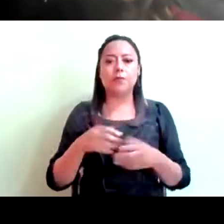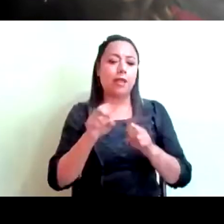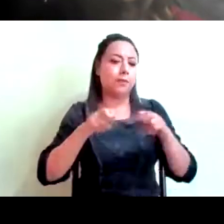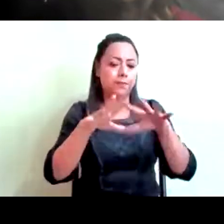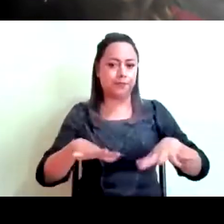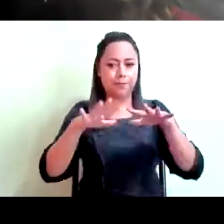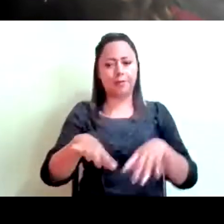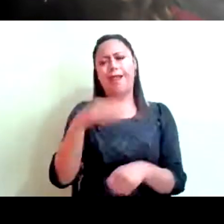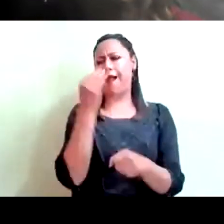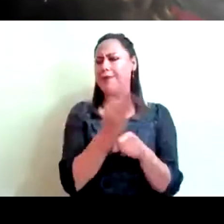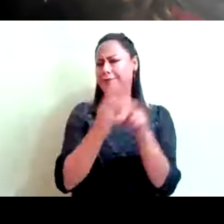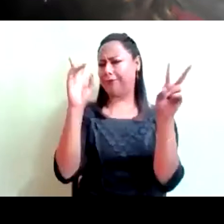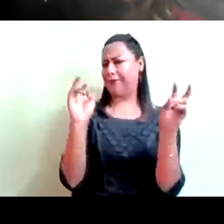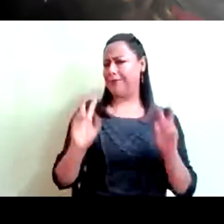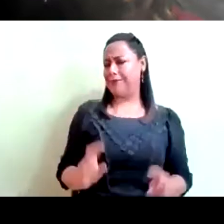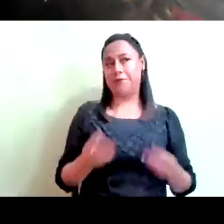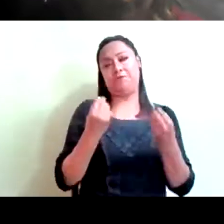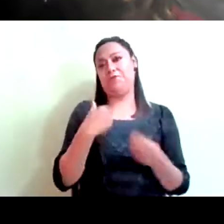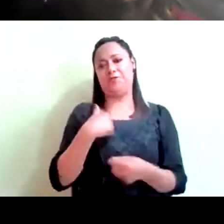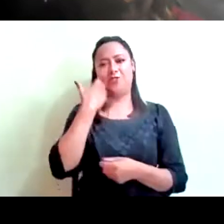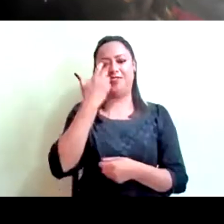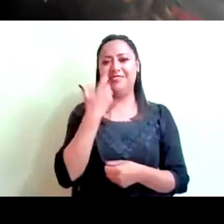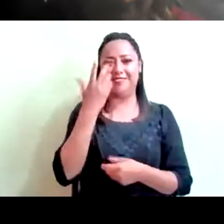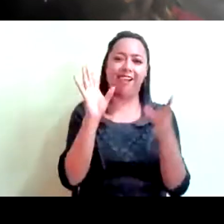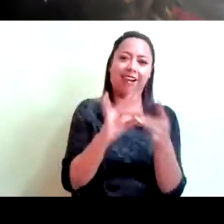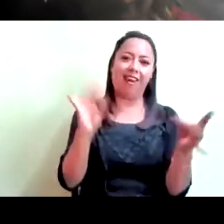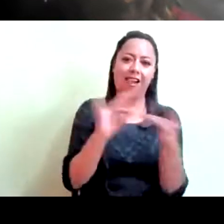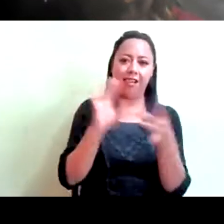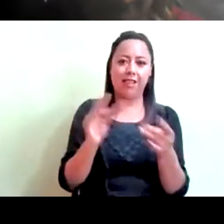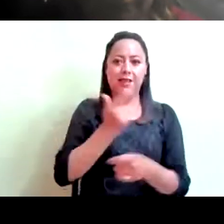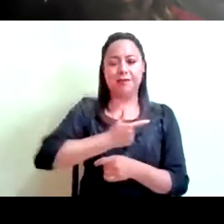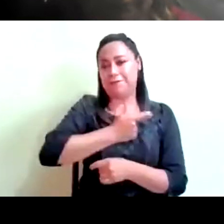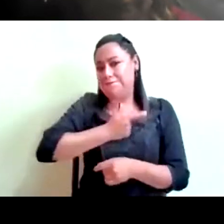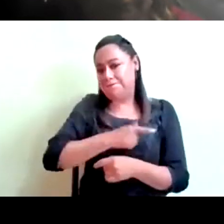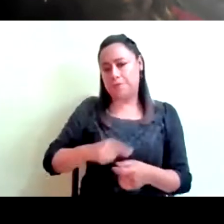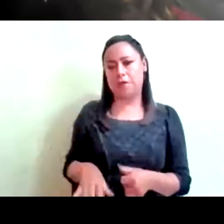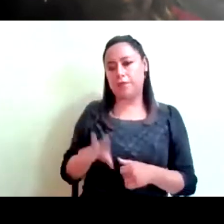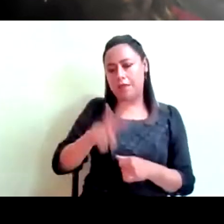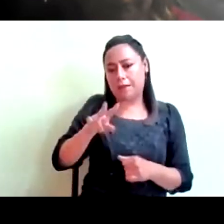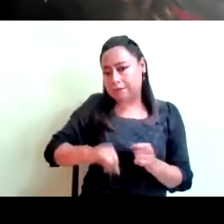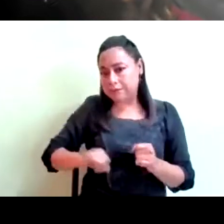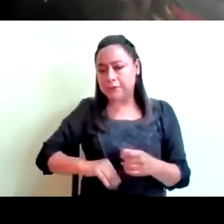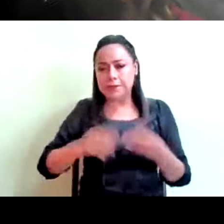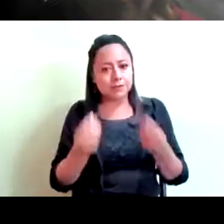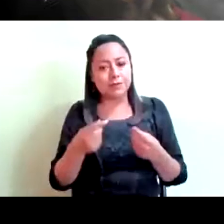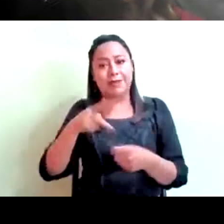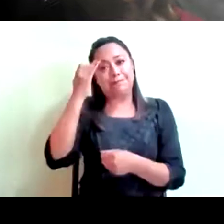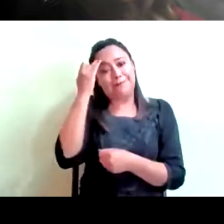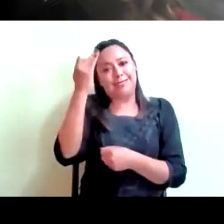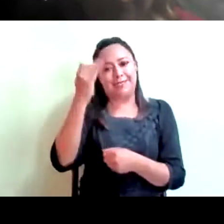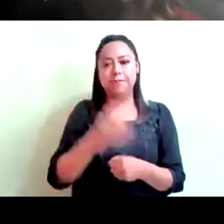atención, pero pues el tiempo. Pero yo les agradezco muchísimo su